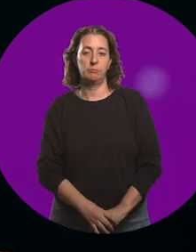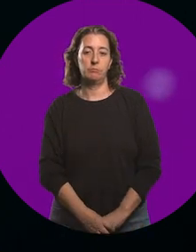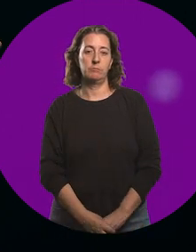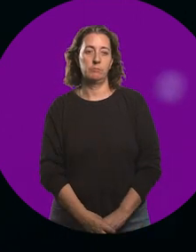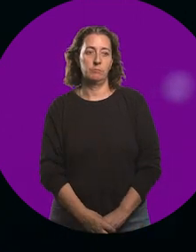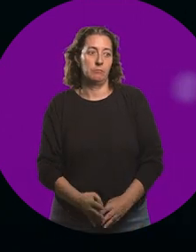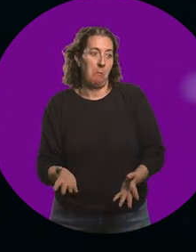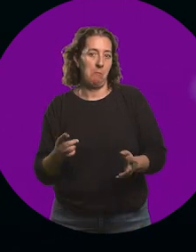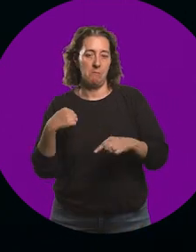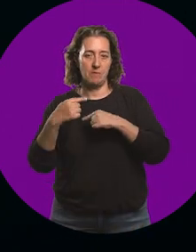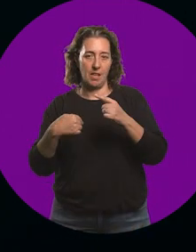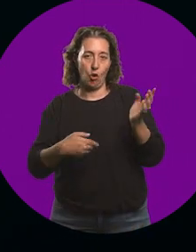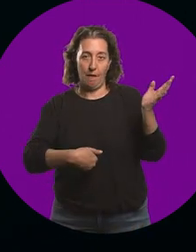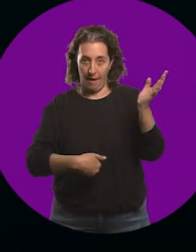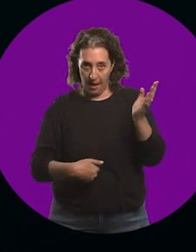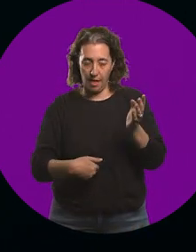Nada, seguí con el ballet,